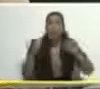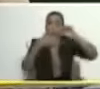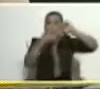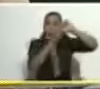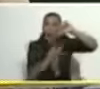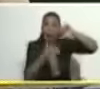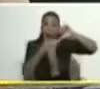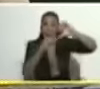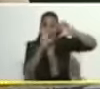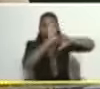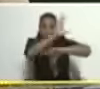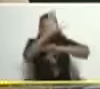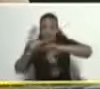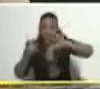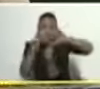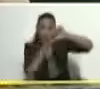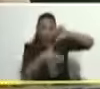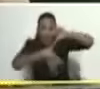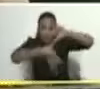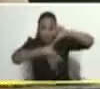tell you something. Que existe.